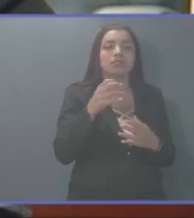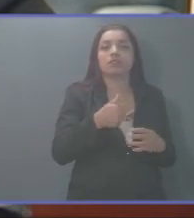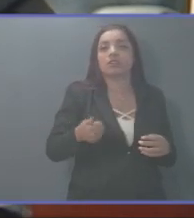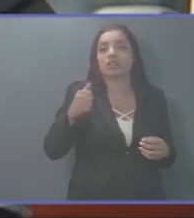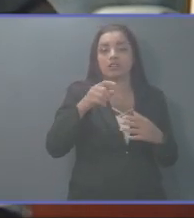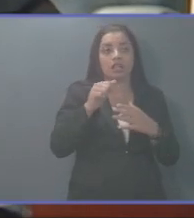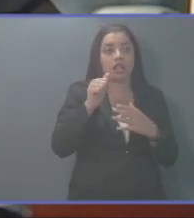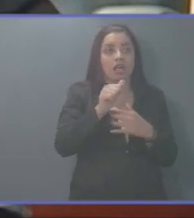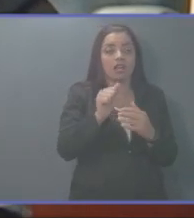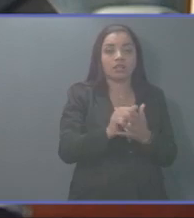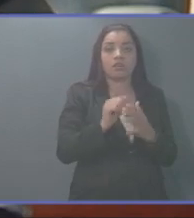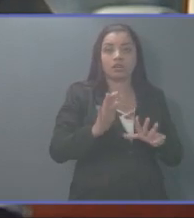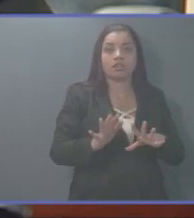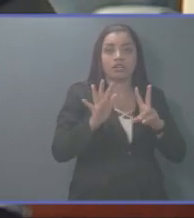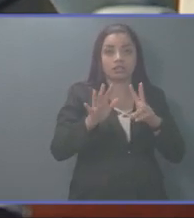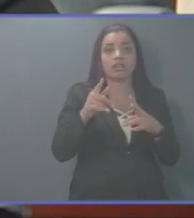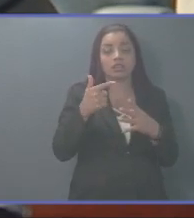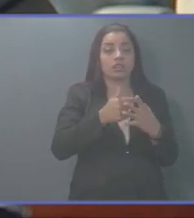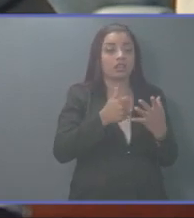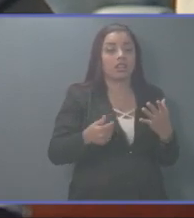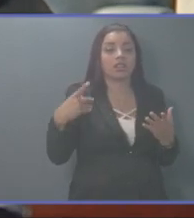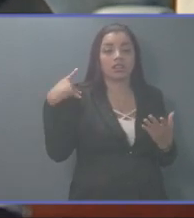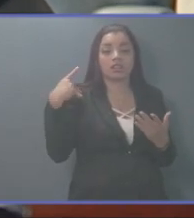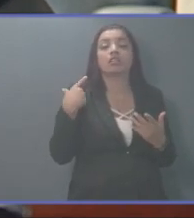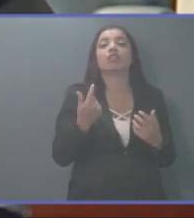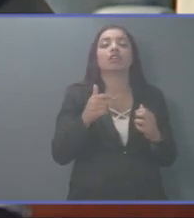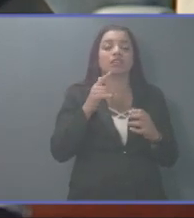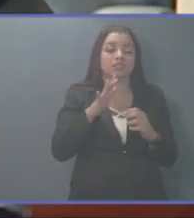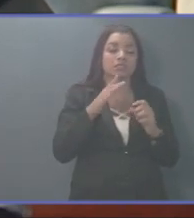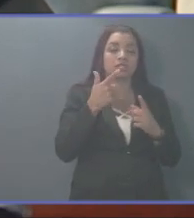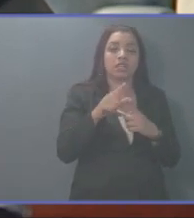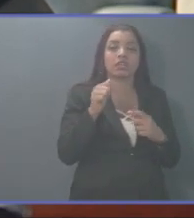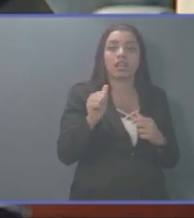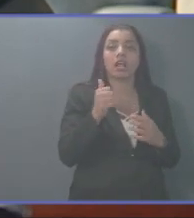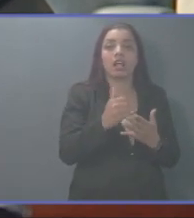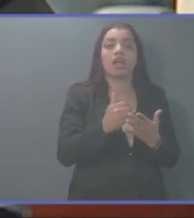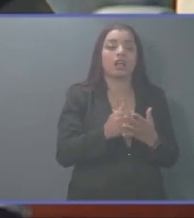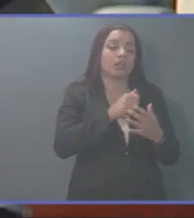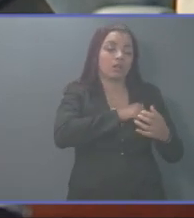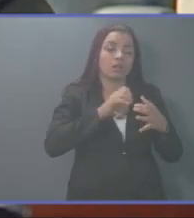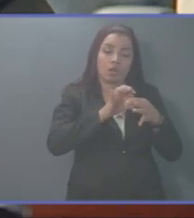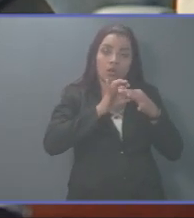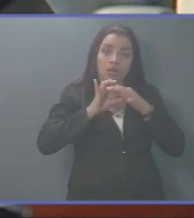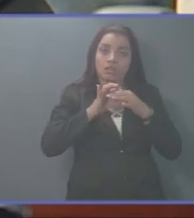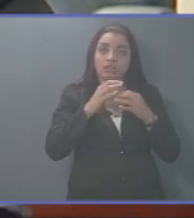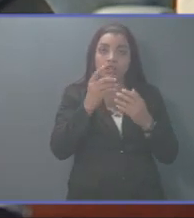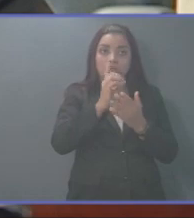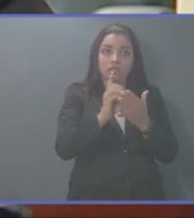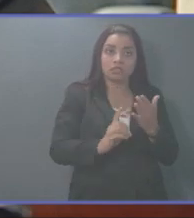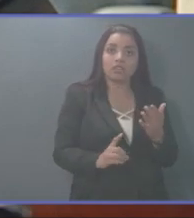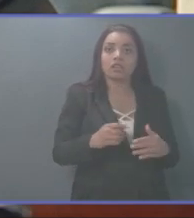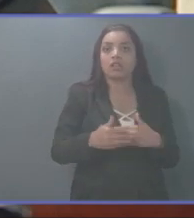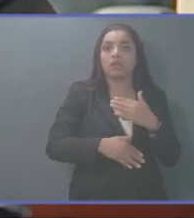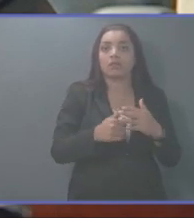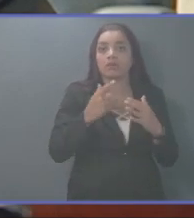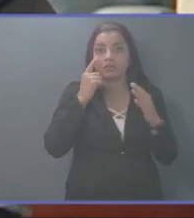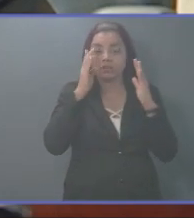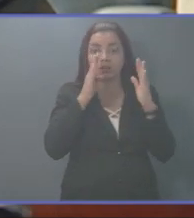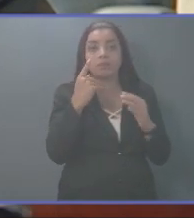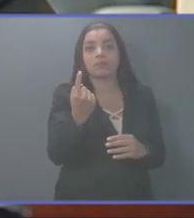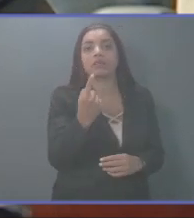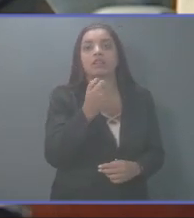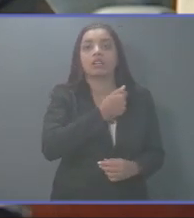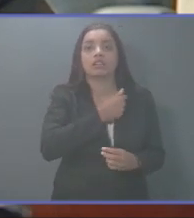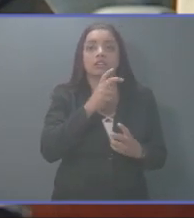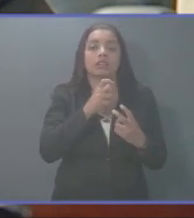dirección. Artículo 17. La dirección tendrá las siguientes funciones. A, diseñar, coordinar e implementar los protocolos de atención y protección a personas en condición